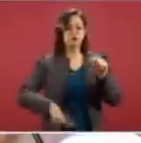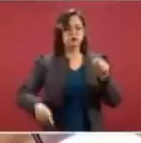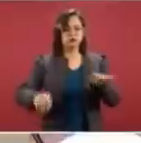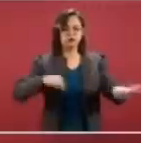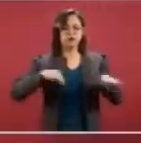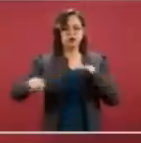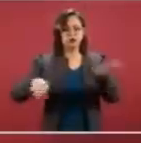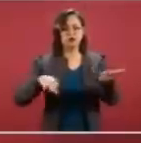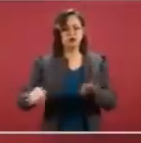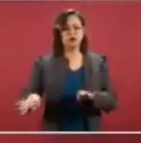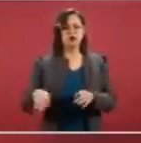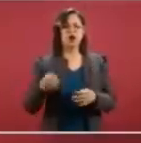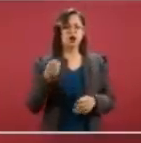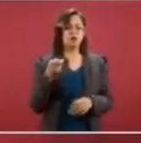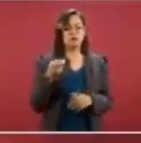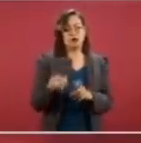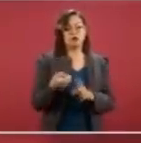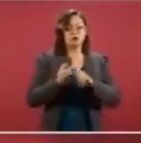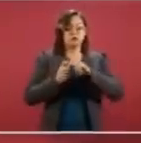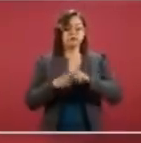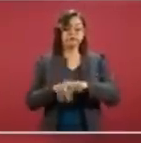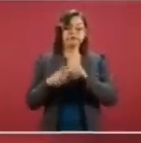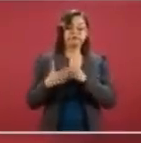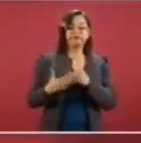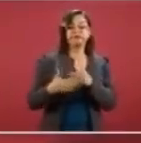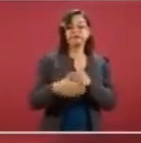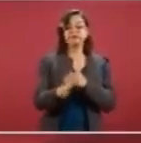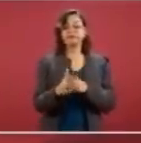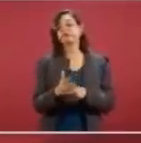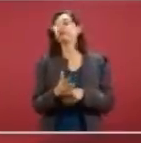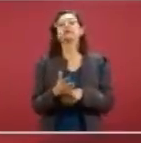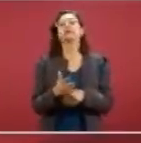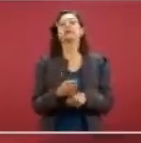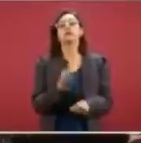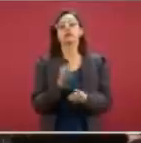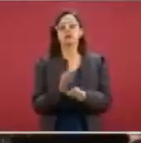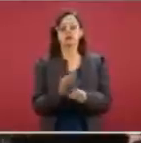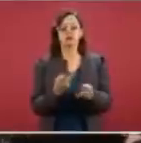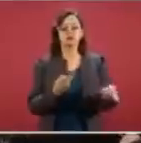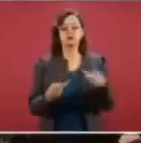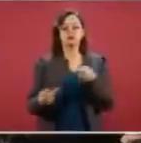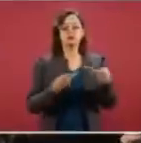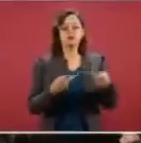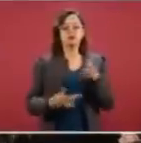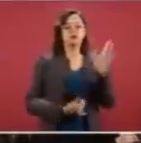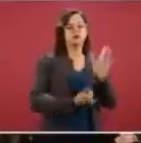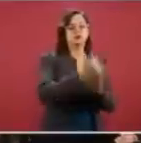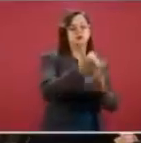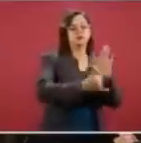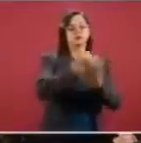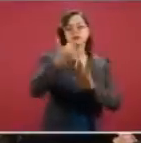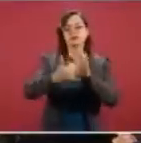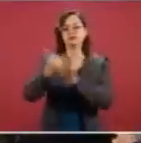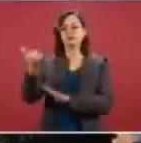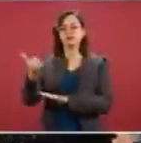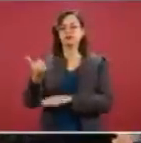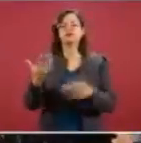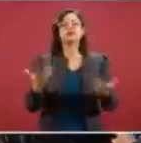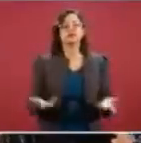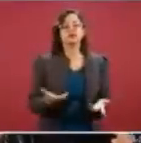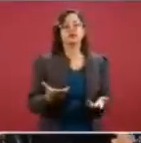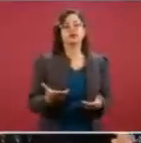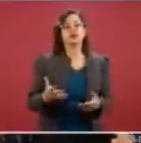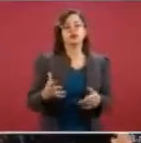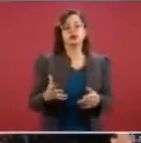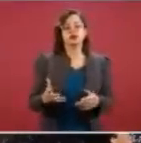ese es el marco de referencia. En este caso, estamos hablando del plan de infraestructura, el acuerdo que estamos teniendo con el